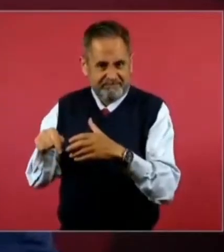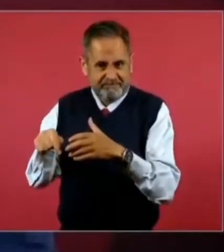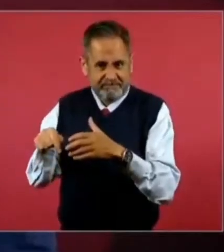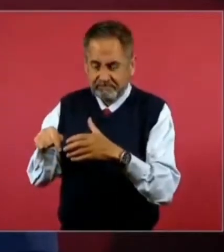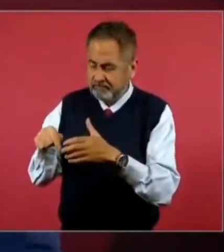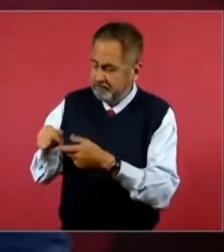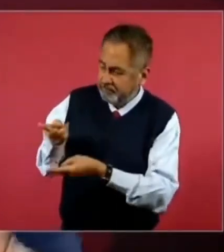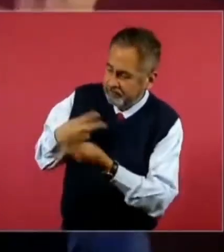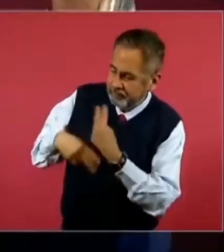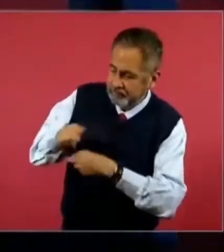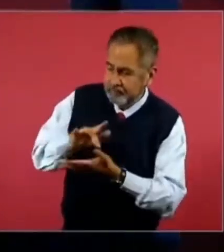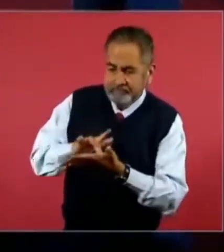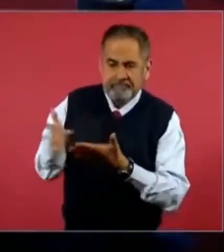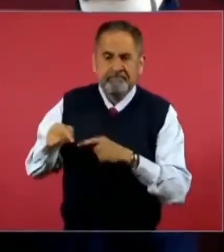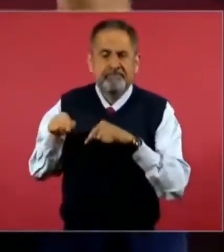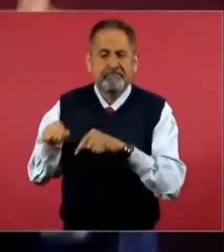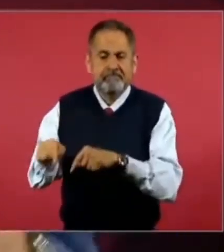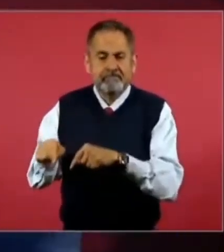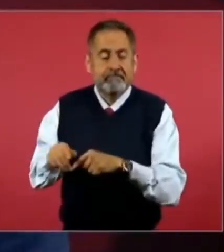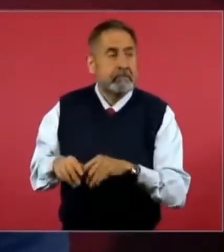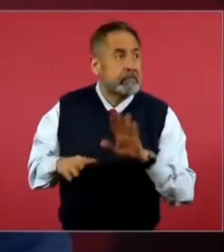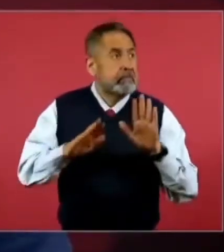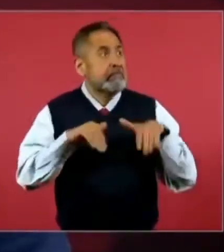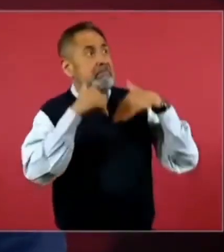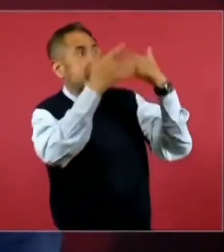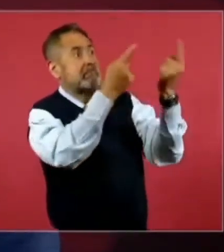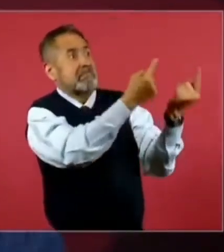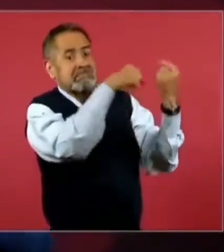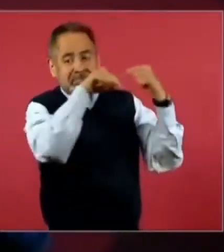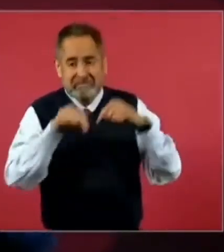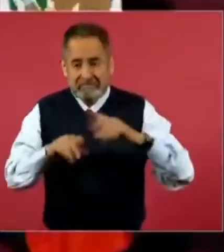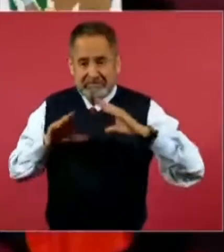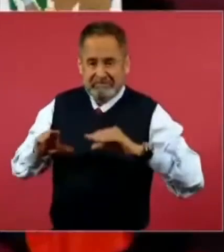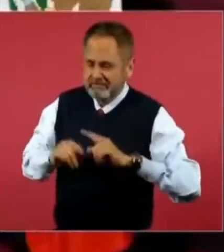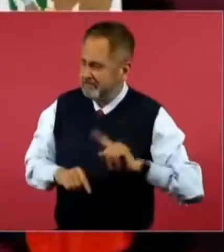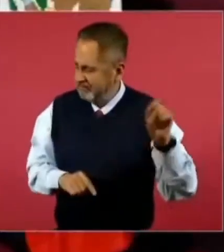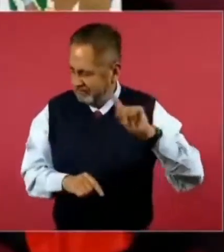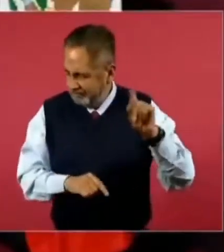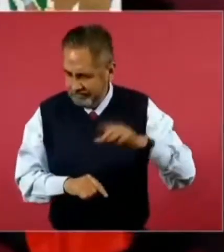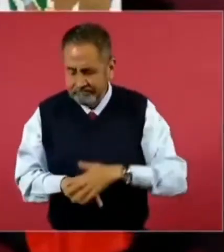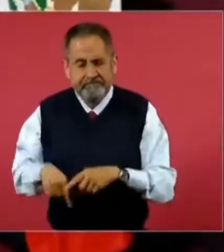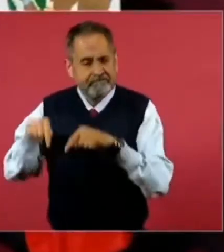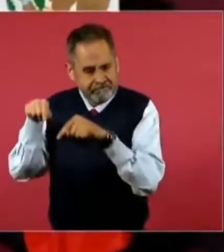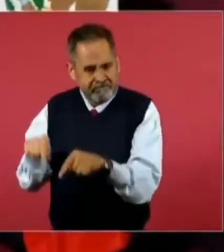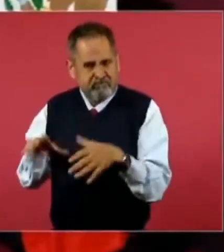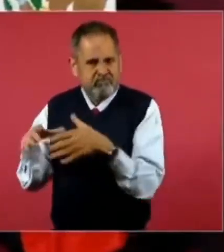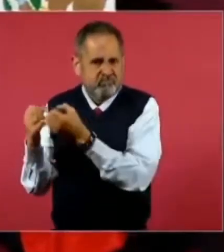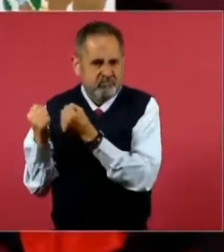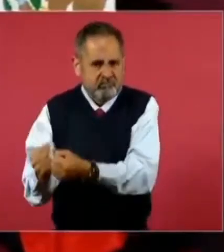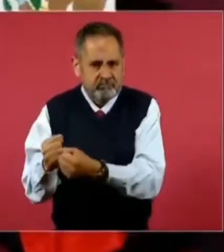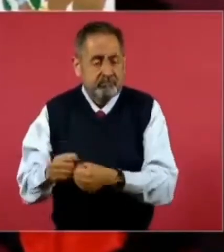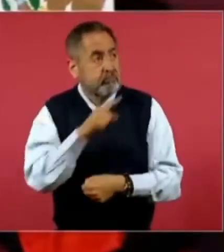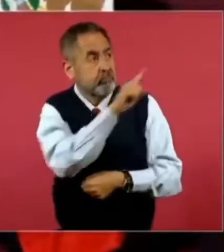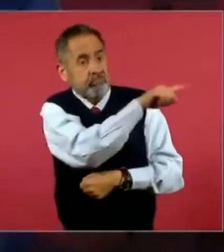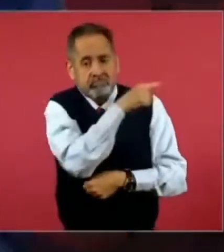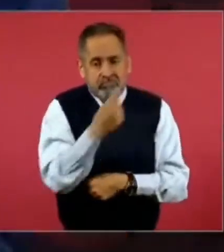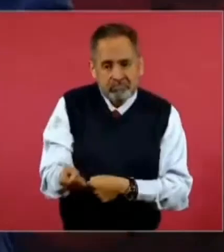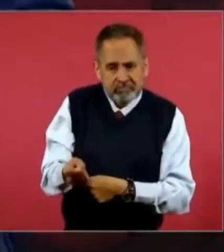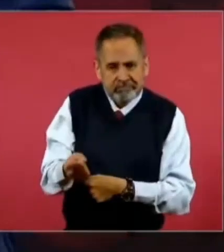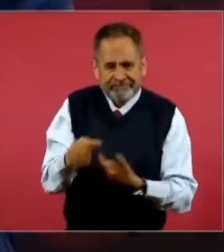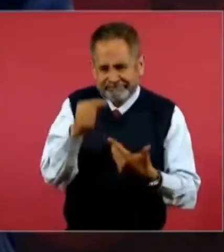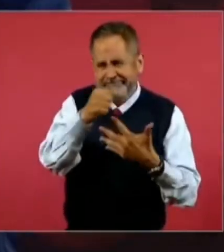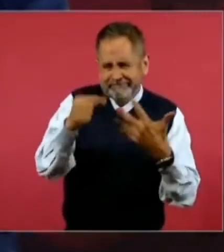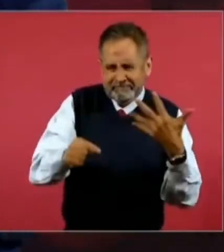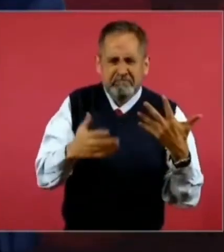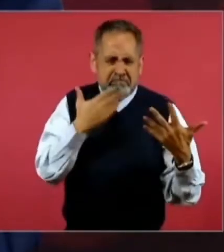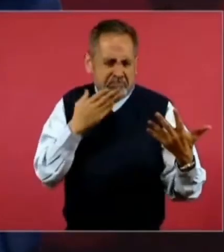vino de afuera. Claro que sí. Sí. Hay muchas cosas